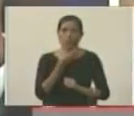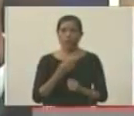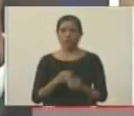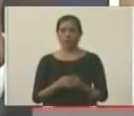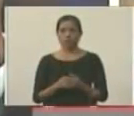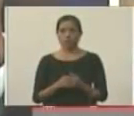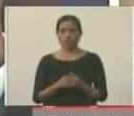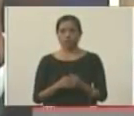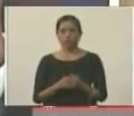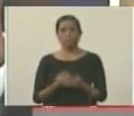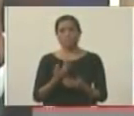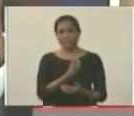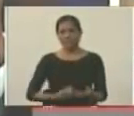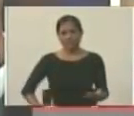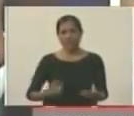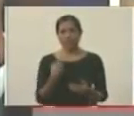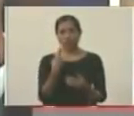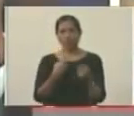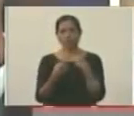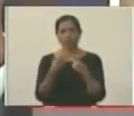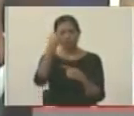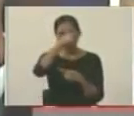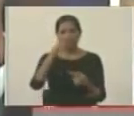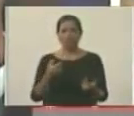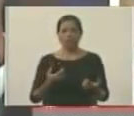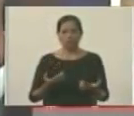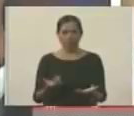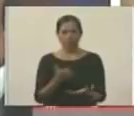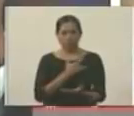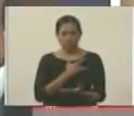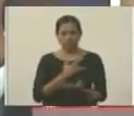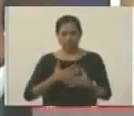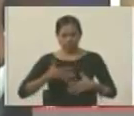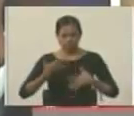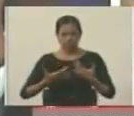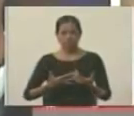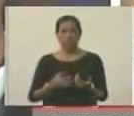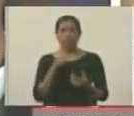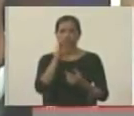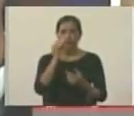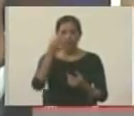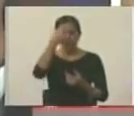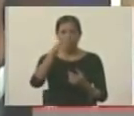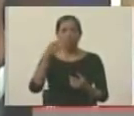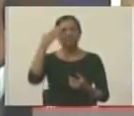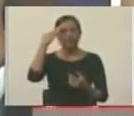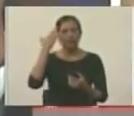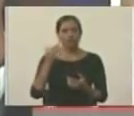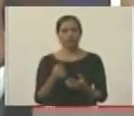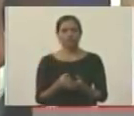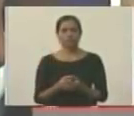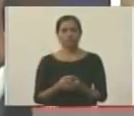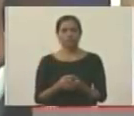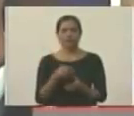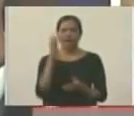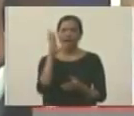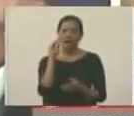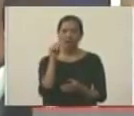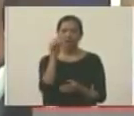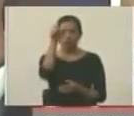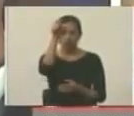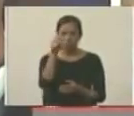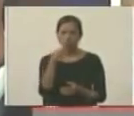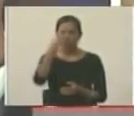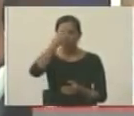aprecia cada vez que usted sale a hablar con el pueblo, primero que saben que le está hablando un hombre como es el